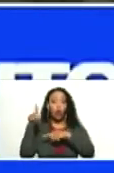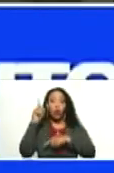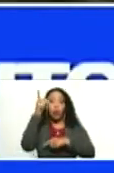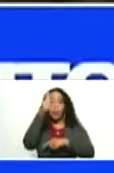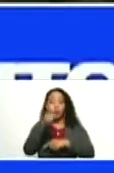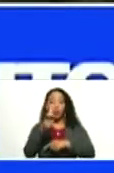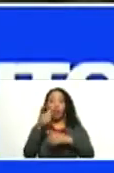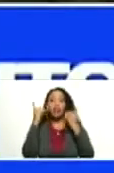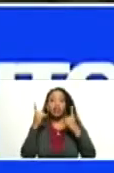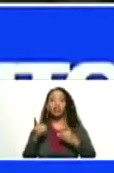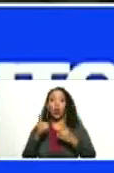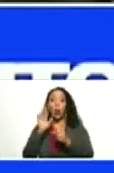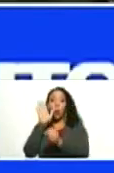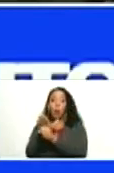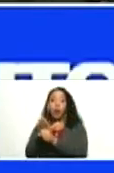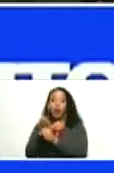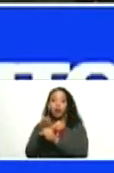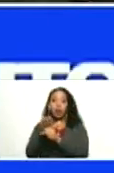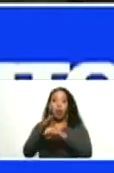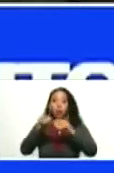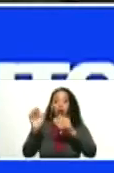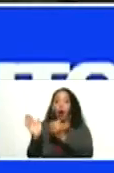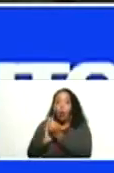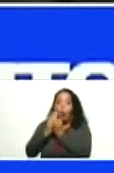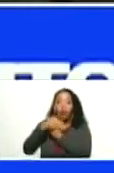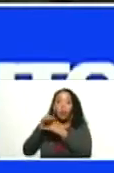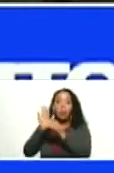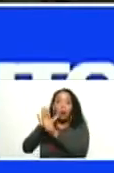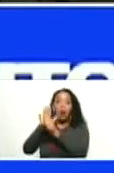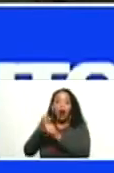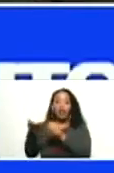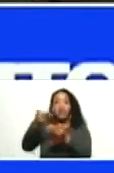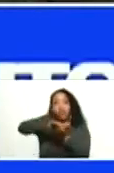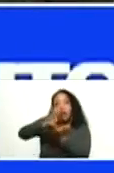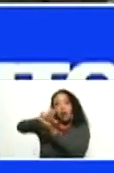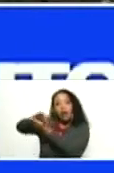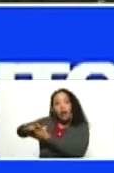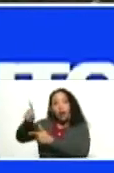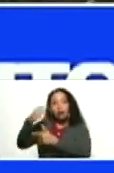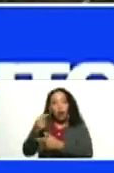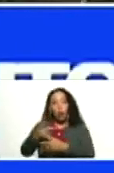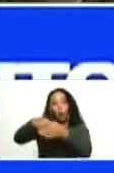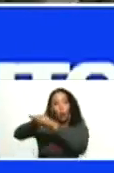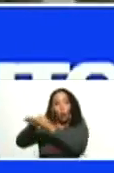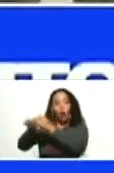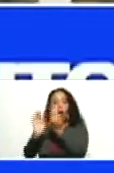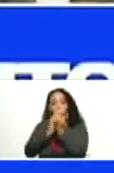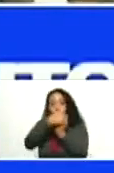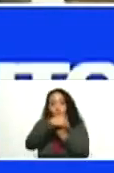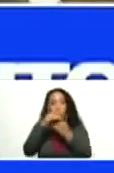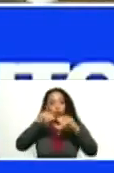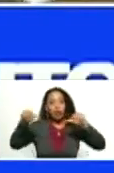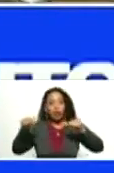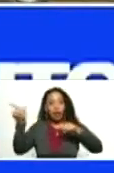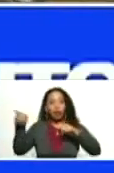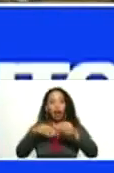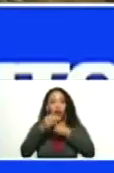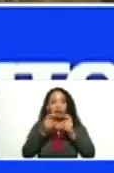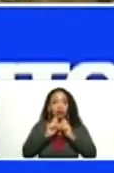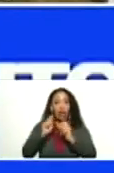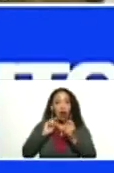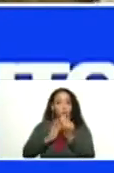taparlo, ocultarlo, acabarlo y con eso sepultar la historia en lo físico, tratarlo de sepultar